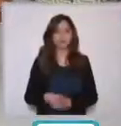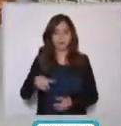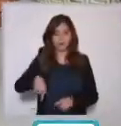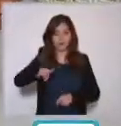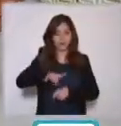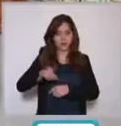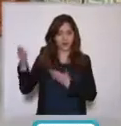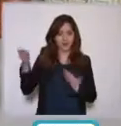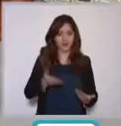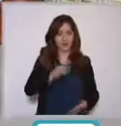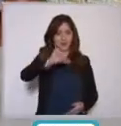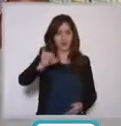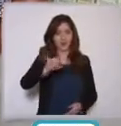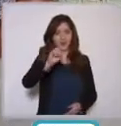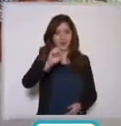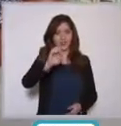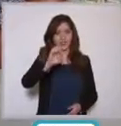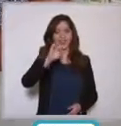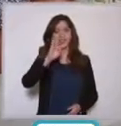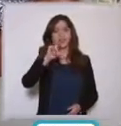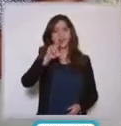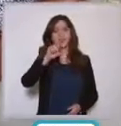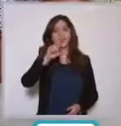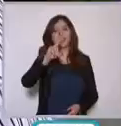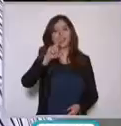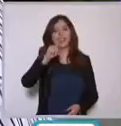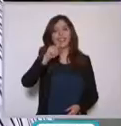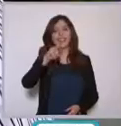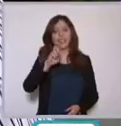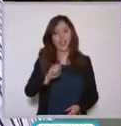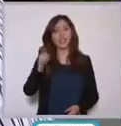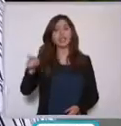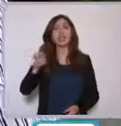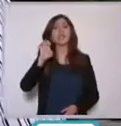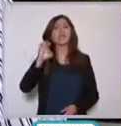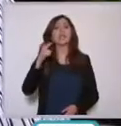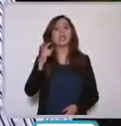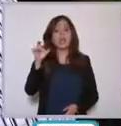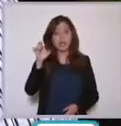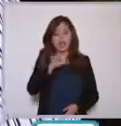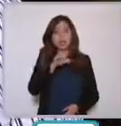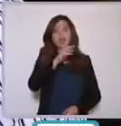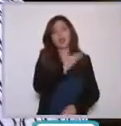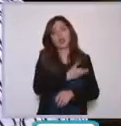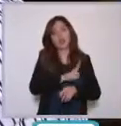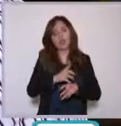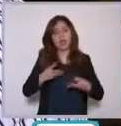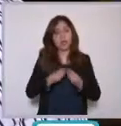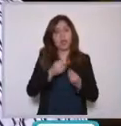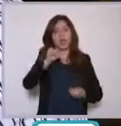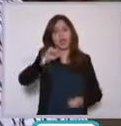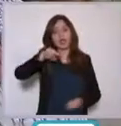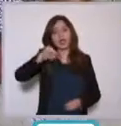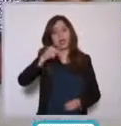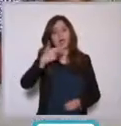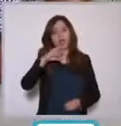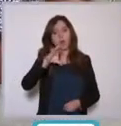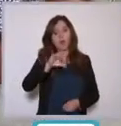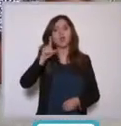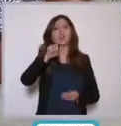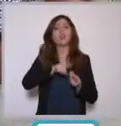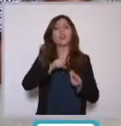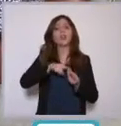está con nosotros José Florentino Arias, bienvenido, muy buenos días. Gracias, Excoordinador del Comité Vecinal de la Colonia Anáhuac 2 en la